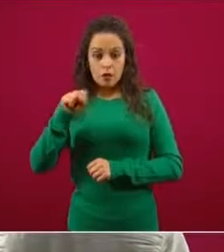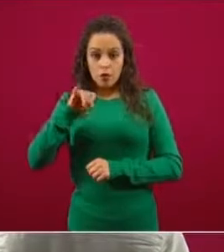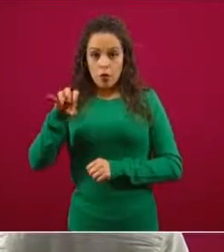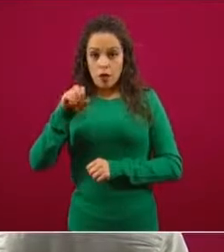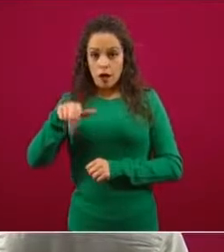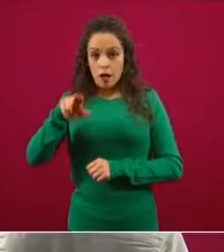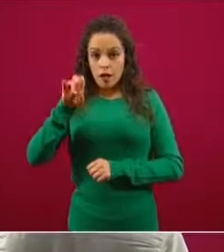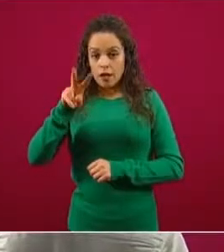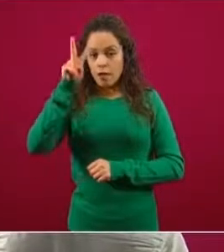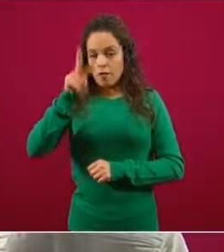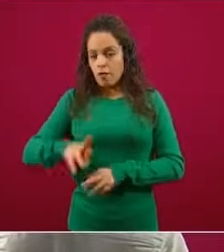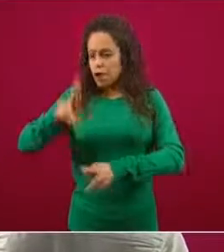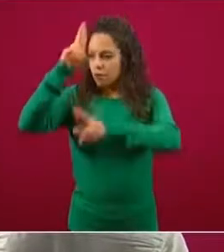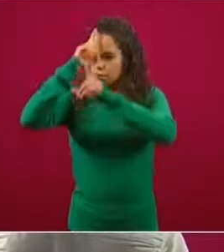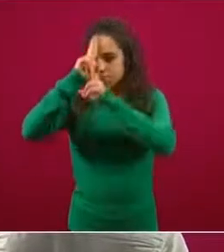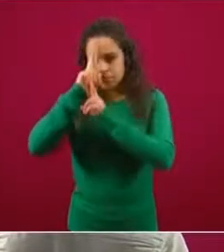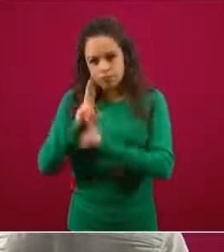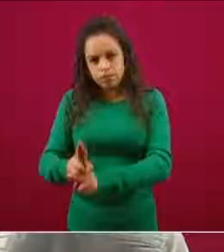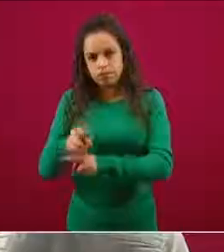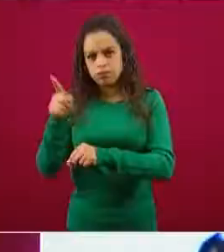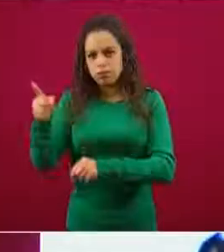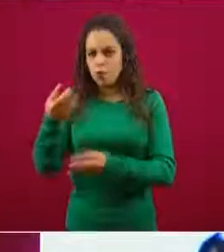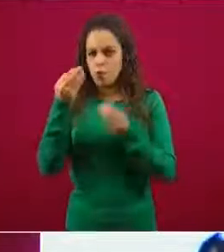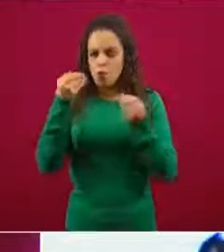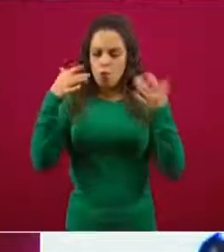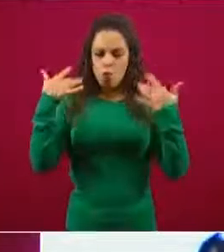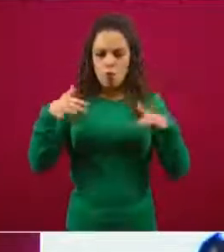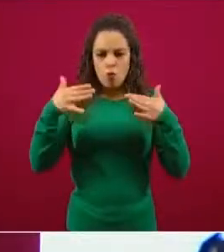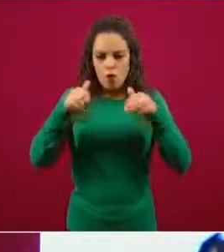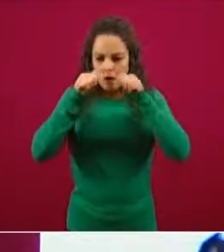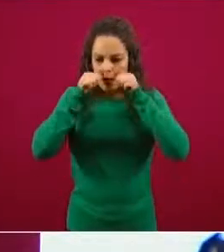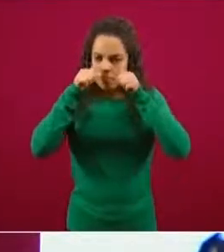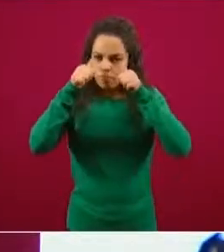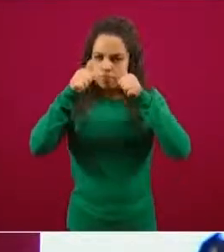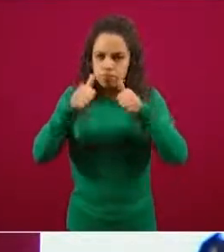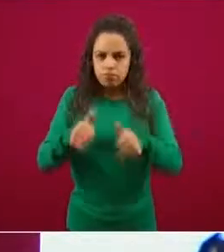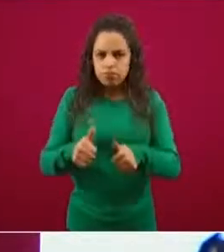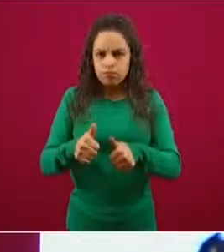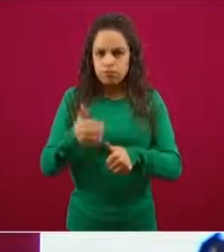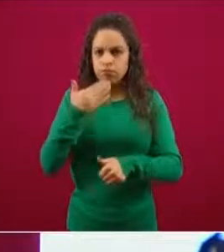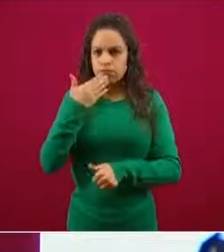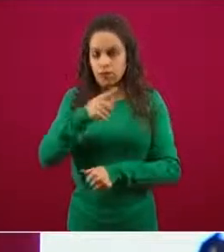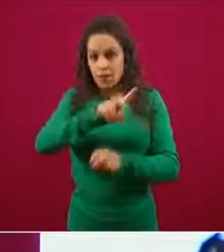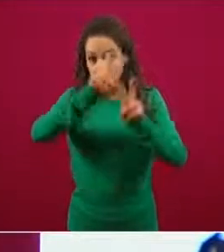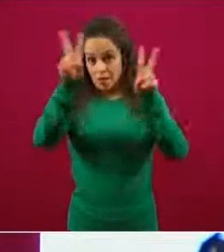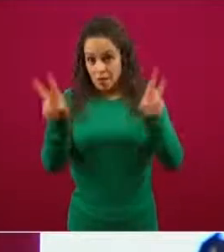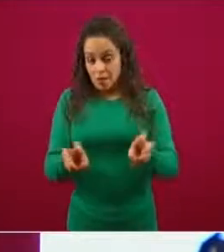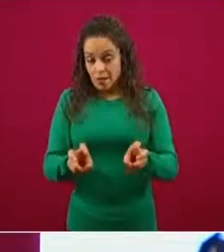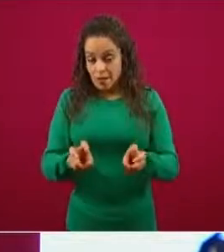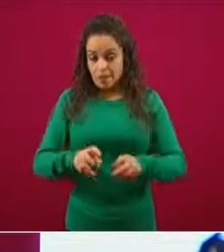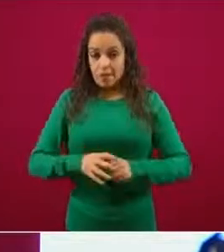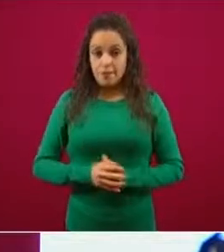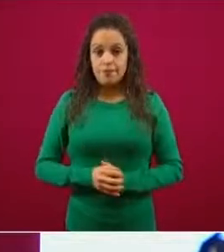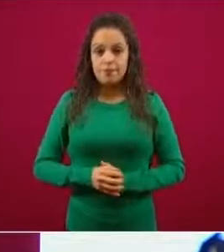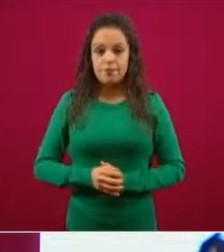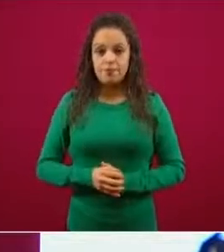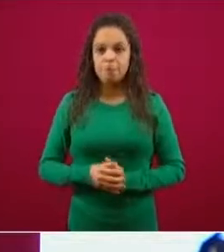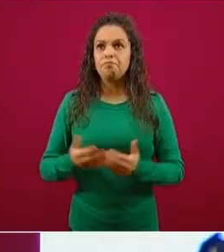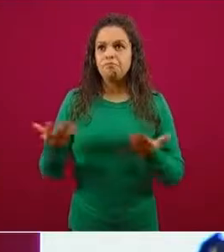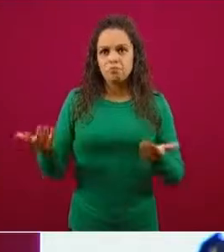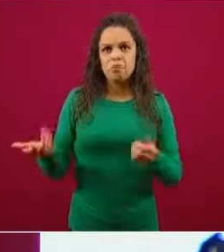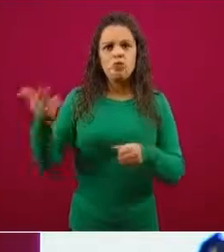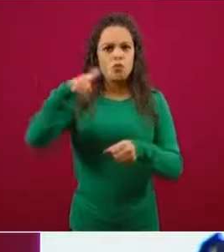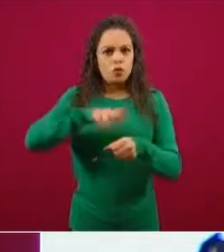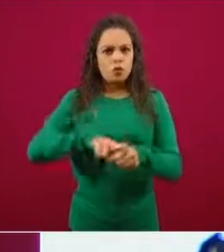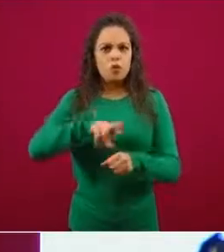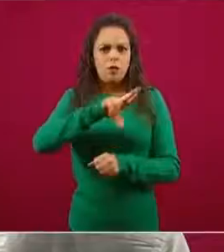su enorme dedicación a este tema. Se planteó que ellos pueden tener hospitales privados, porque